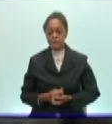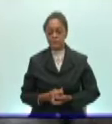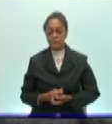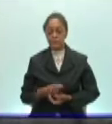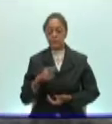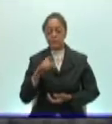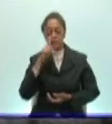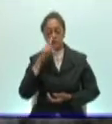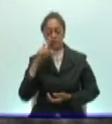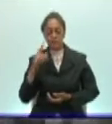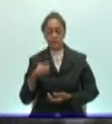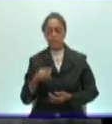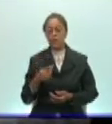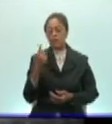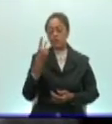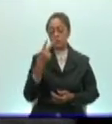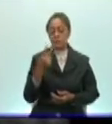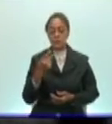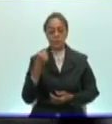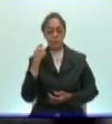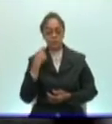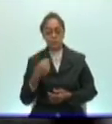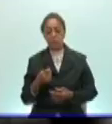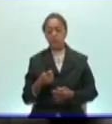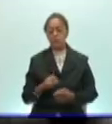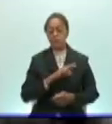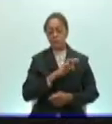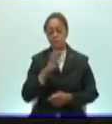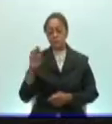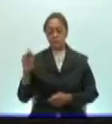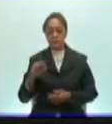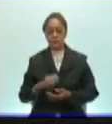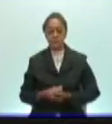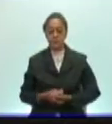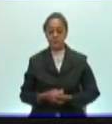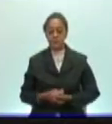Así termina el segundo año de la revolución.